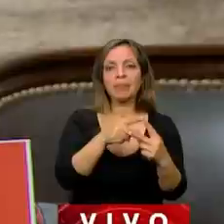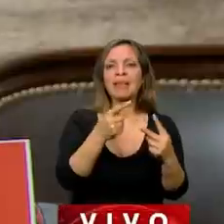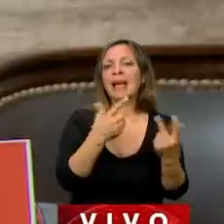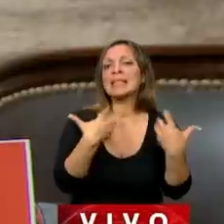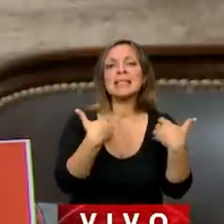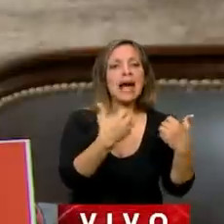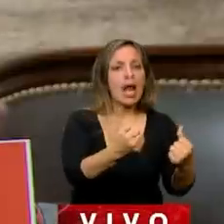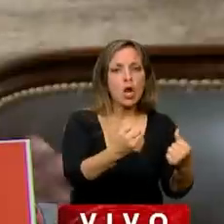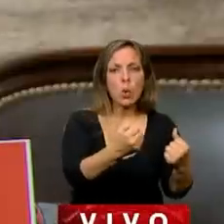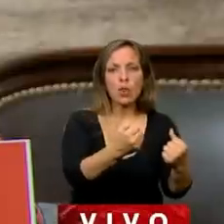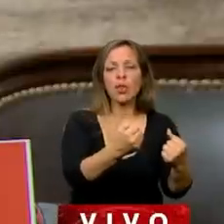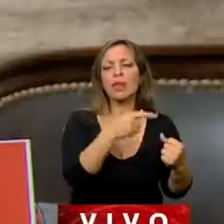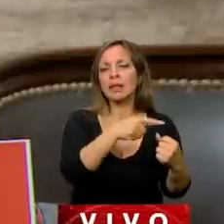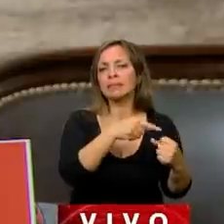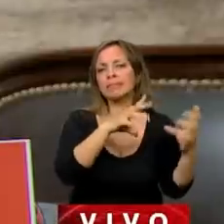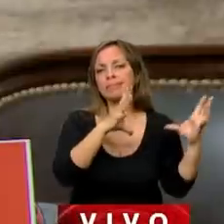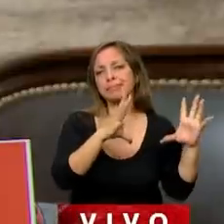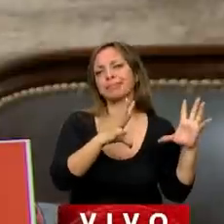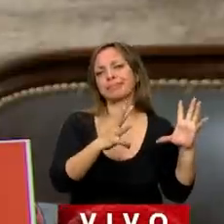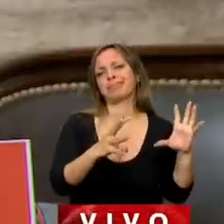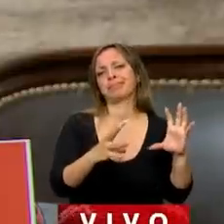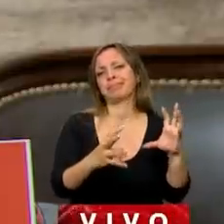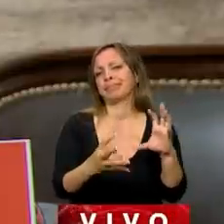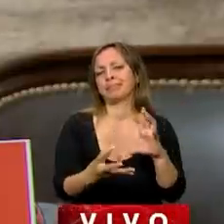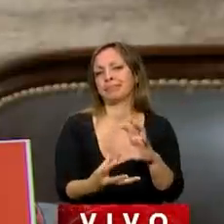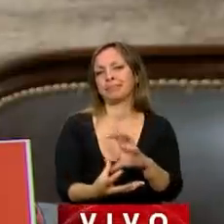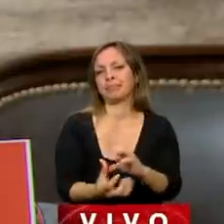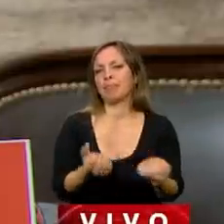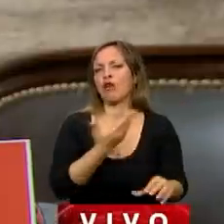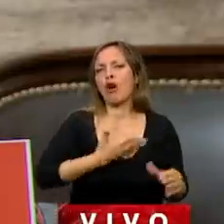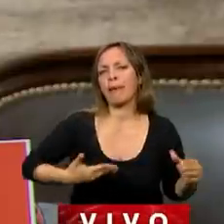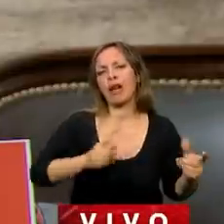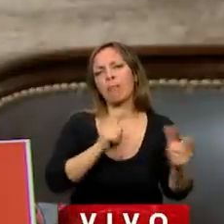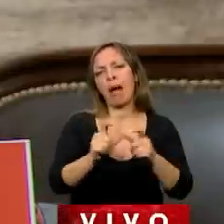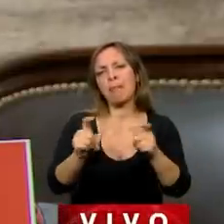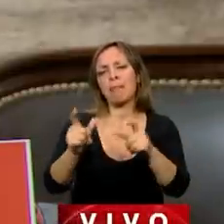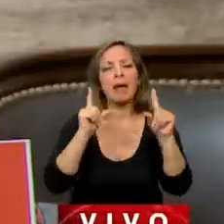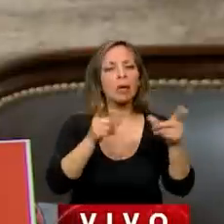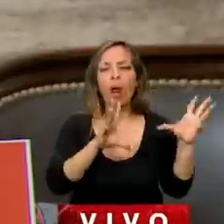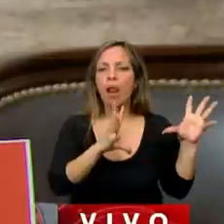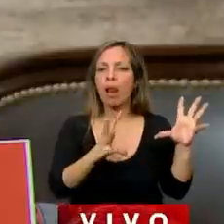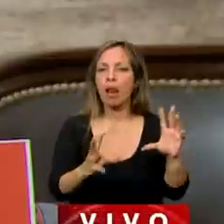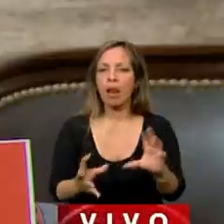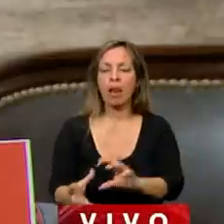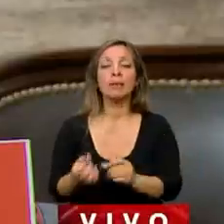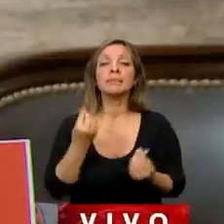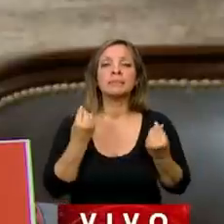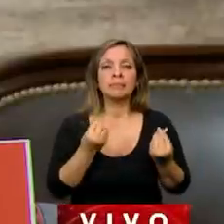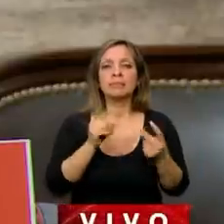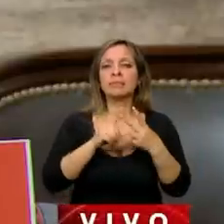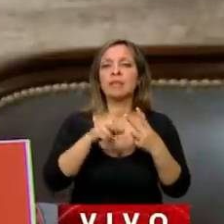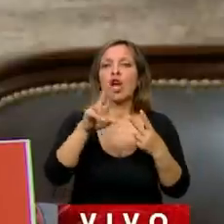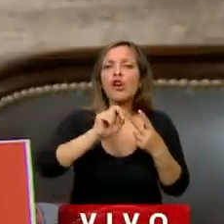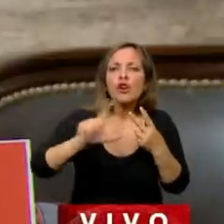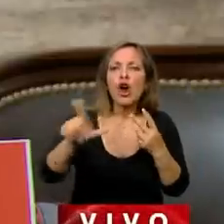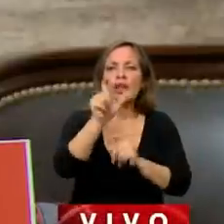ha vaciado gestión tras gestión, pero también algo muy importante, que solamente el rol